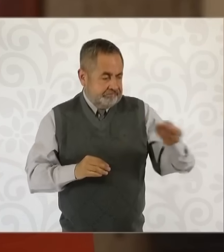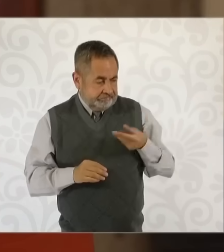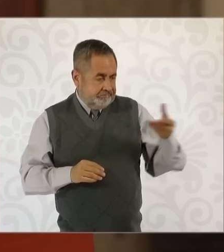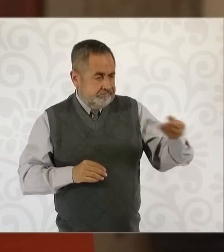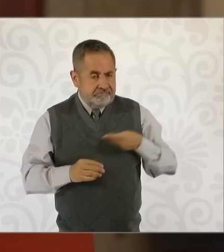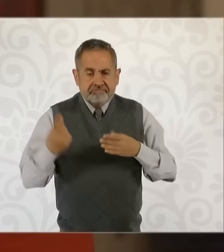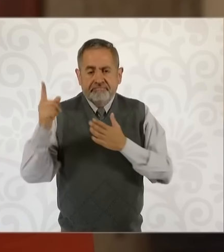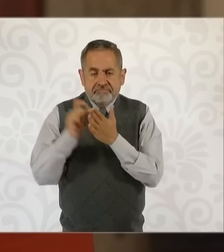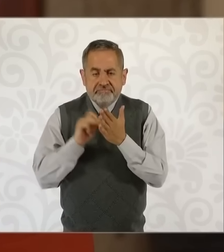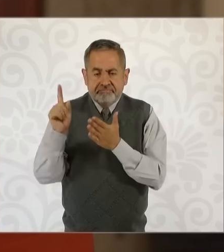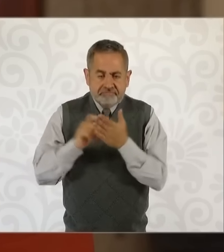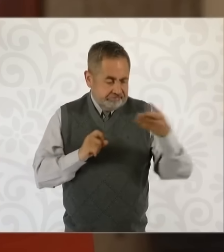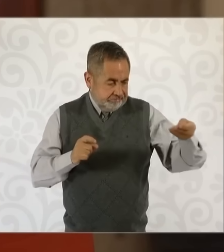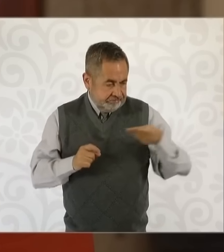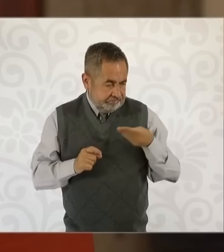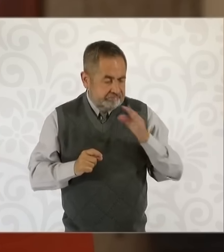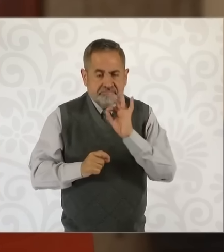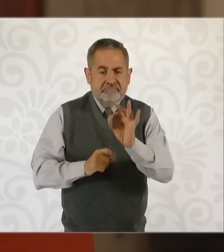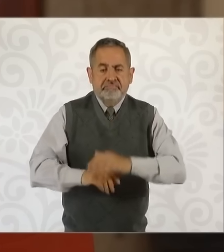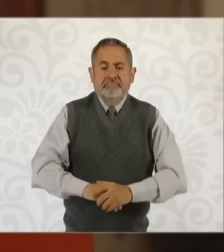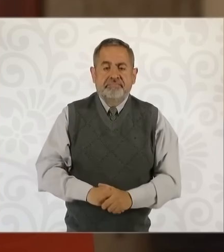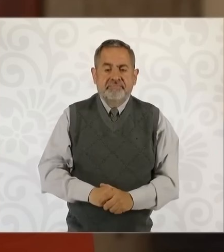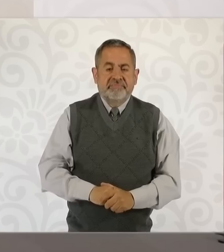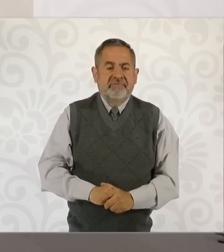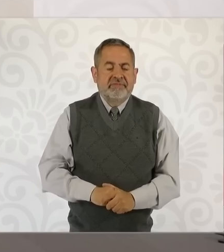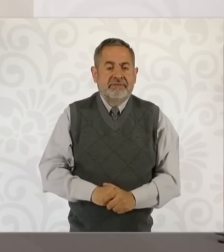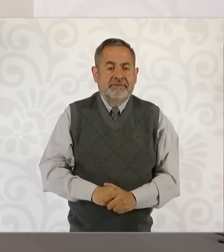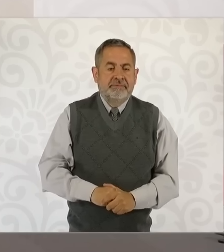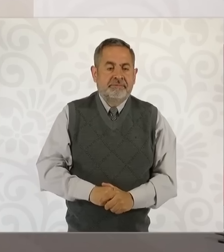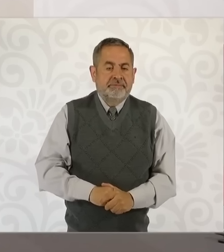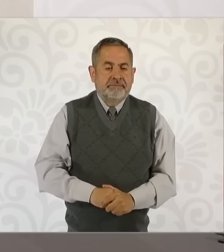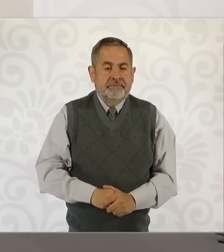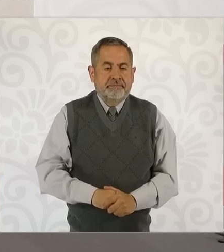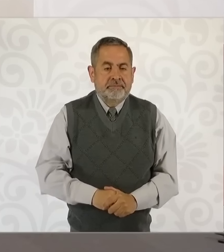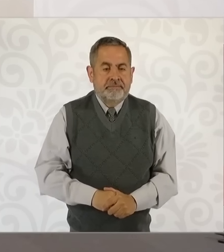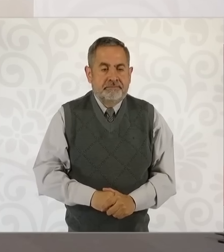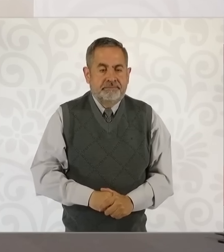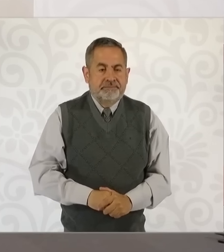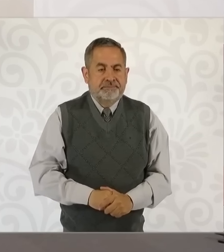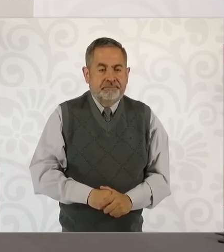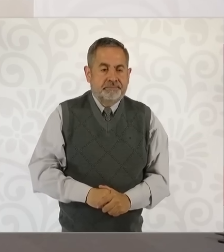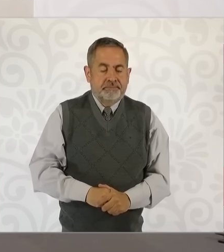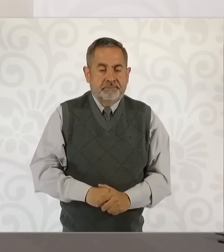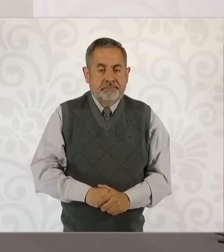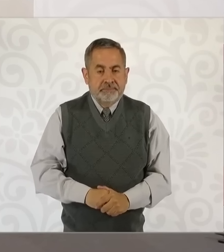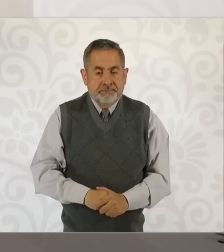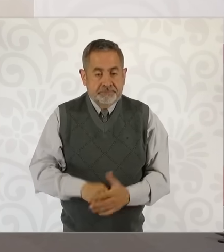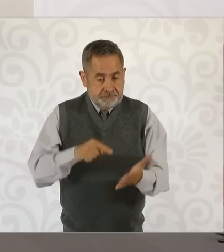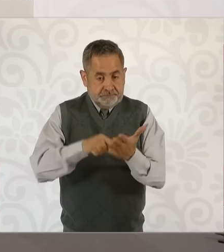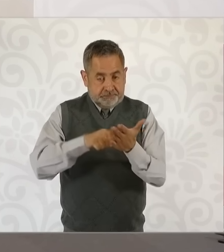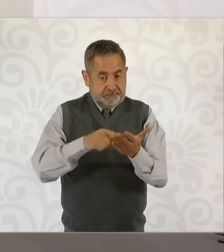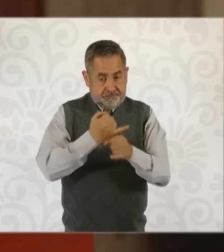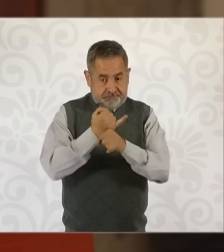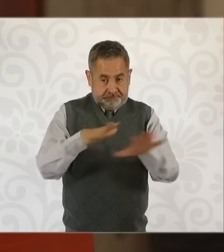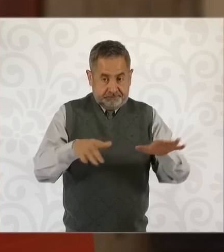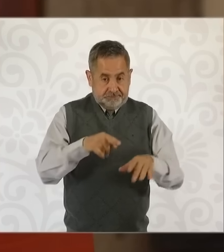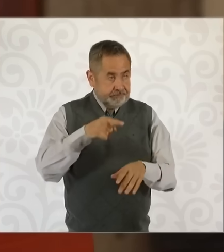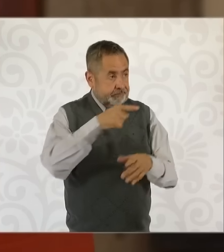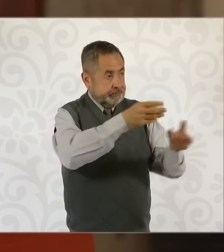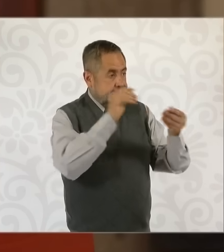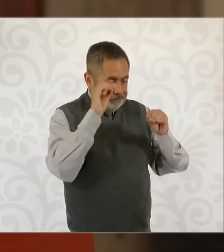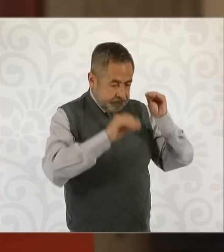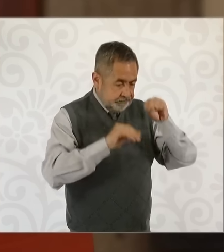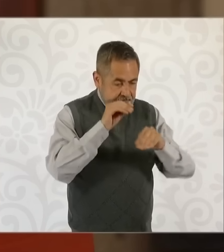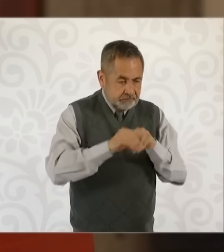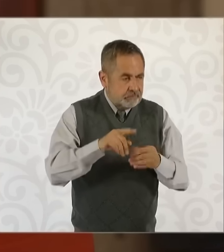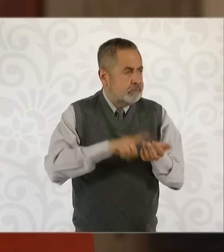presentando. La que sigue. En dicho informe se deberán incluir las actividades